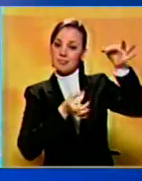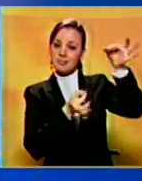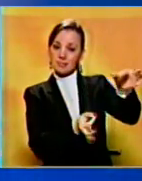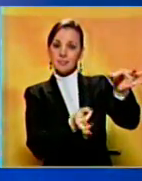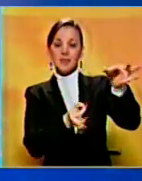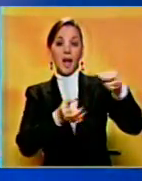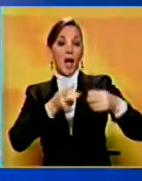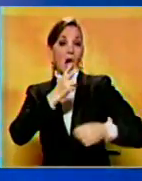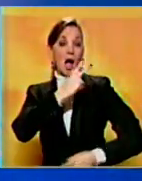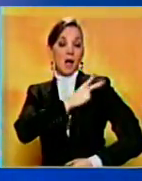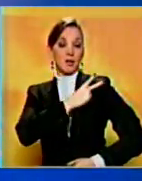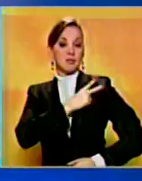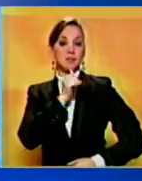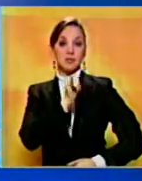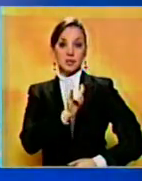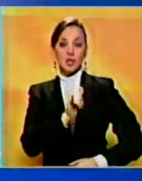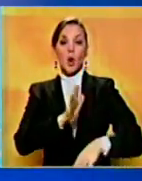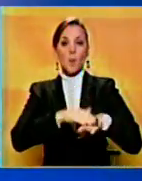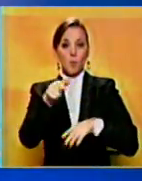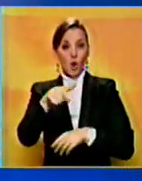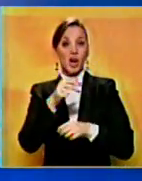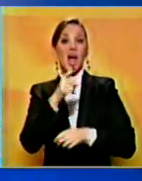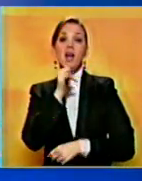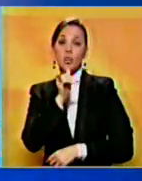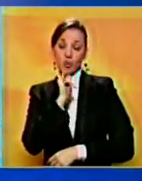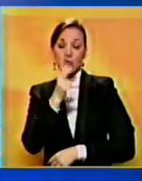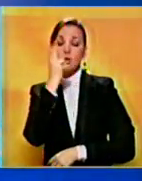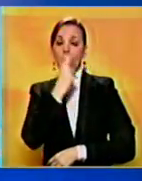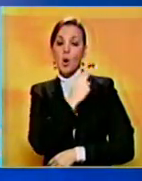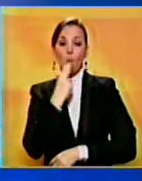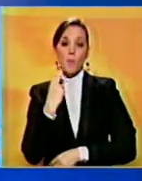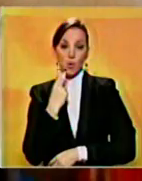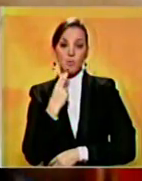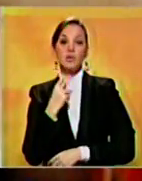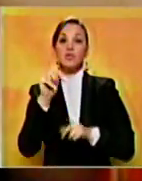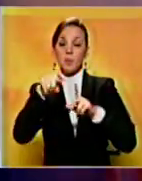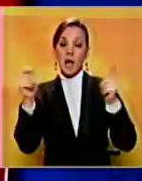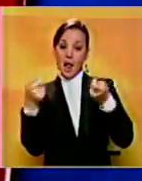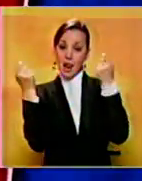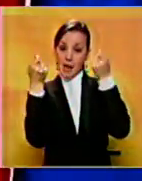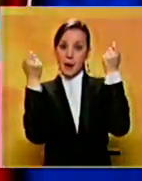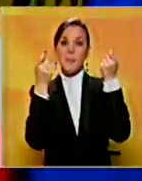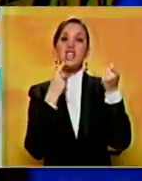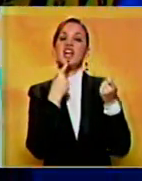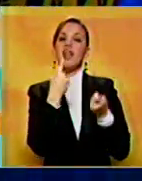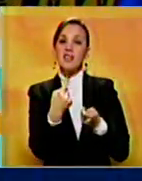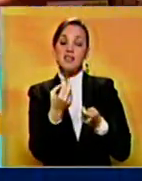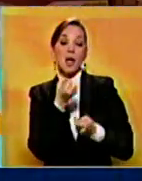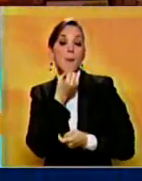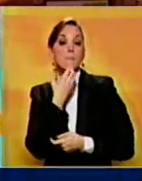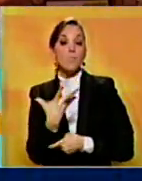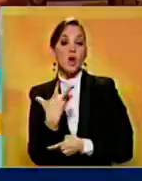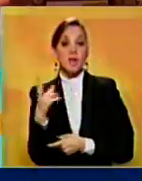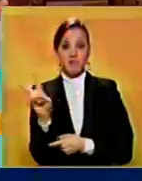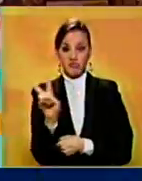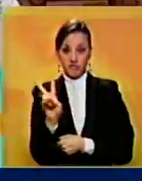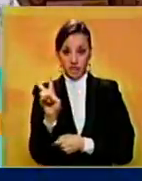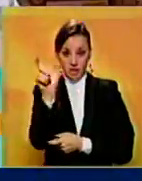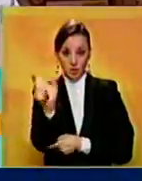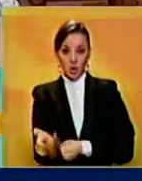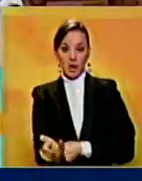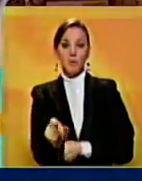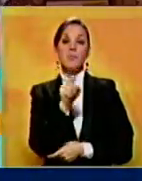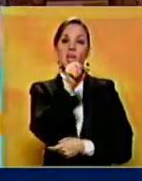Venevisión por su compromiso con la población a través de la campaña El Buen Venezolano. Esta organización venezolana dedicada a promover los